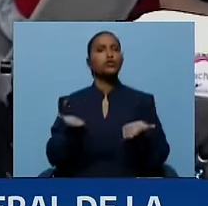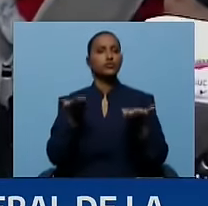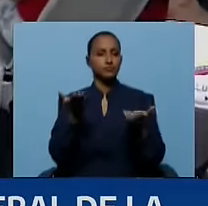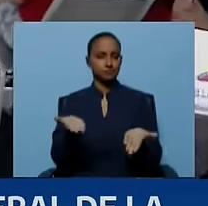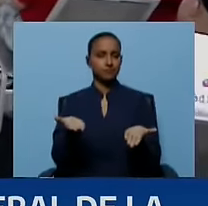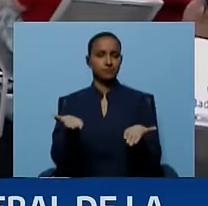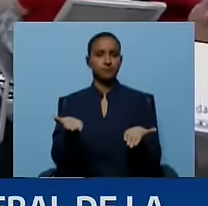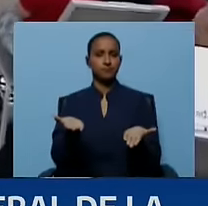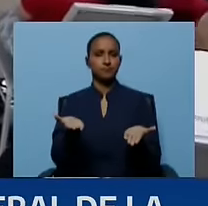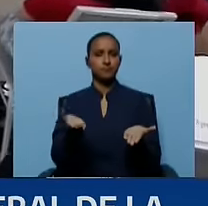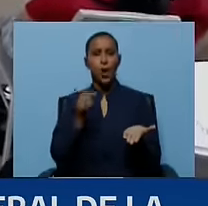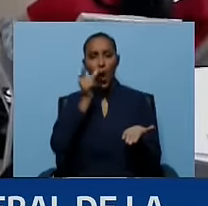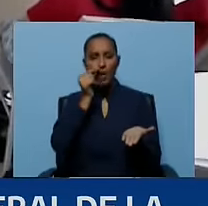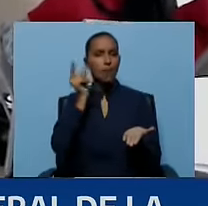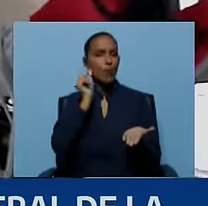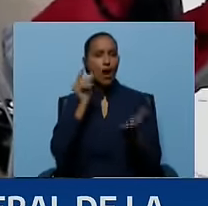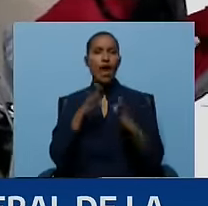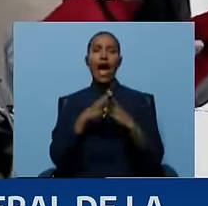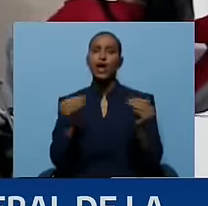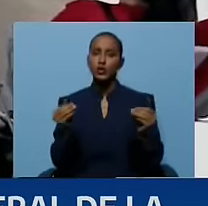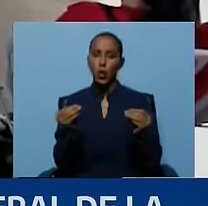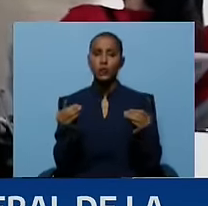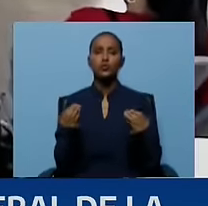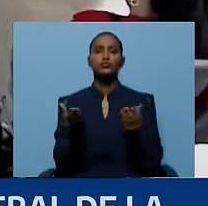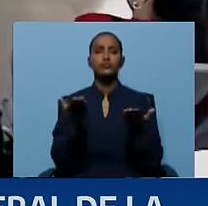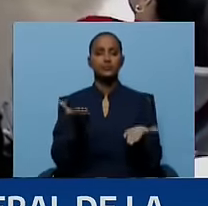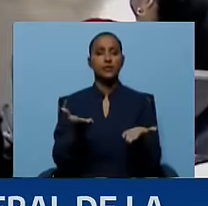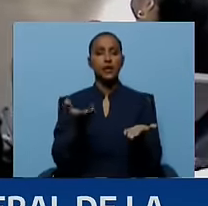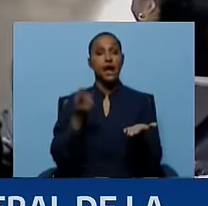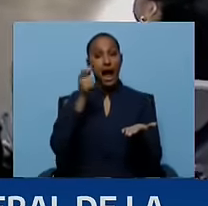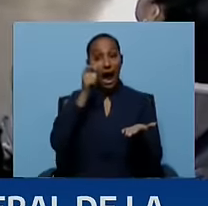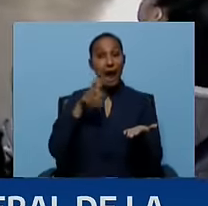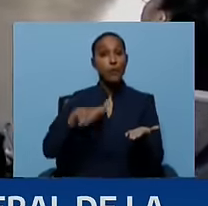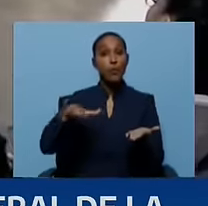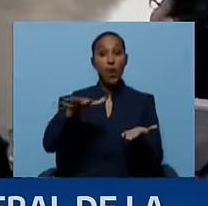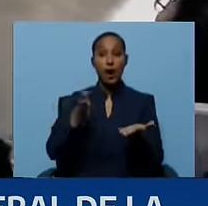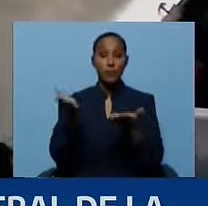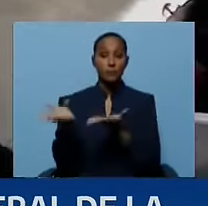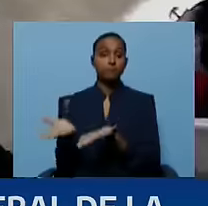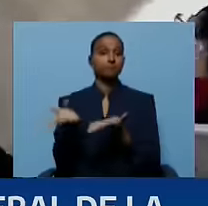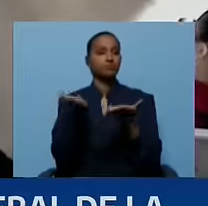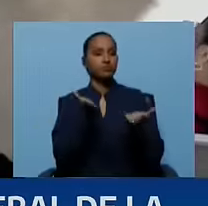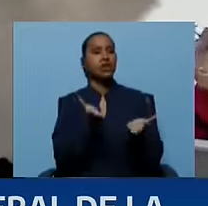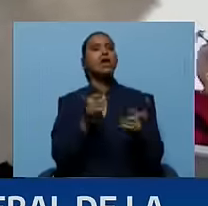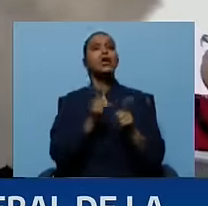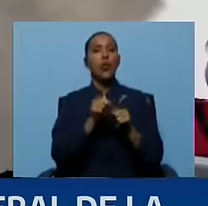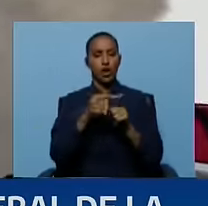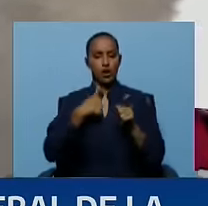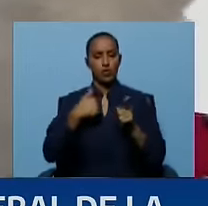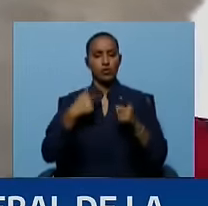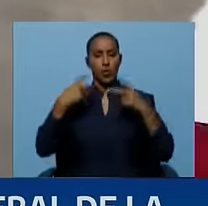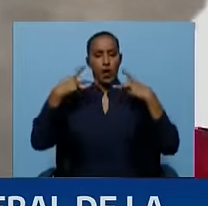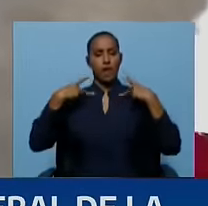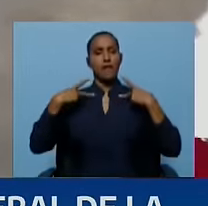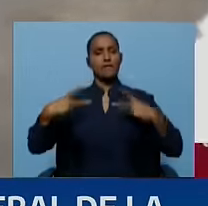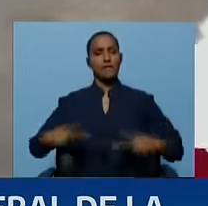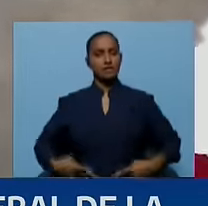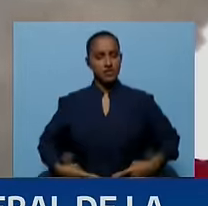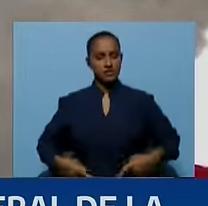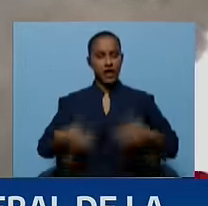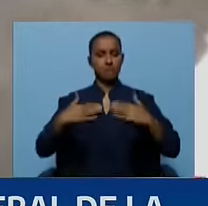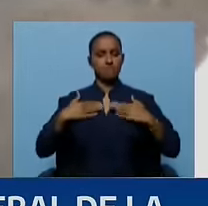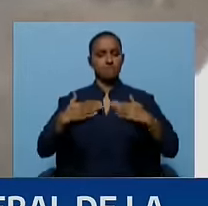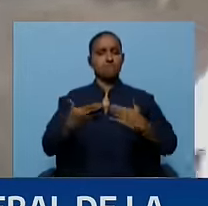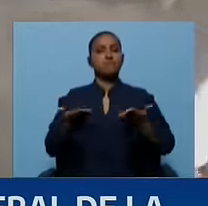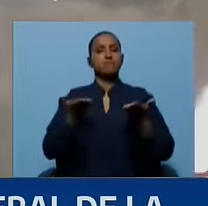todas, nos encomendaba al pueblo como encomendaría su vida la construcción